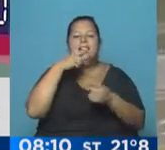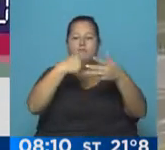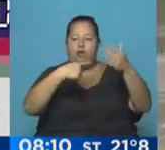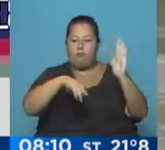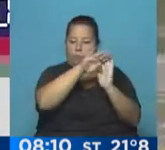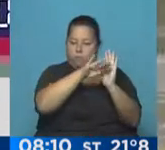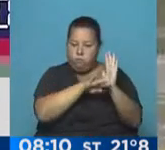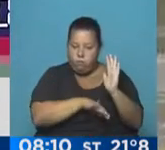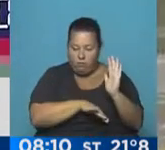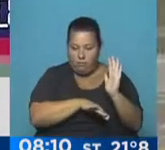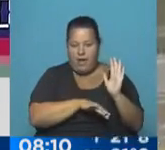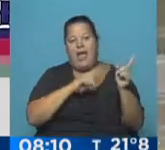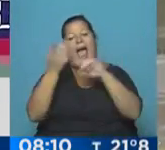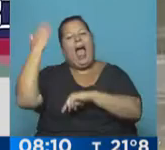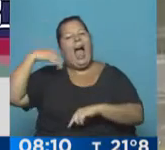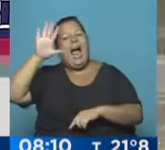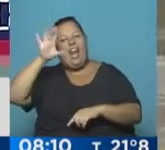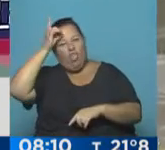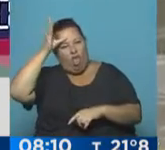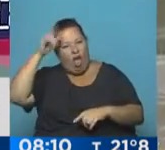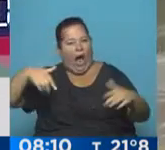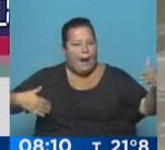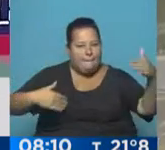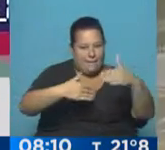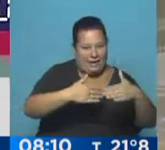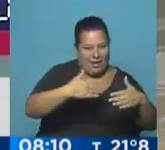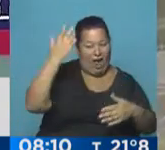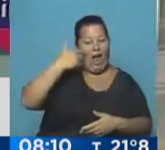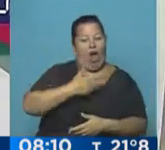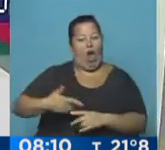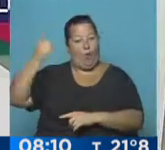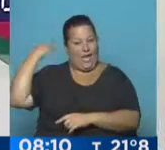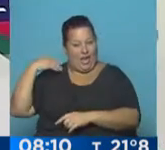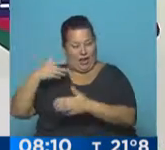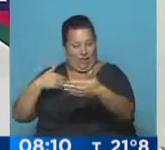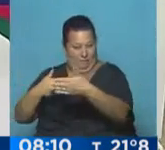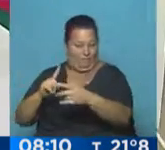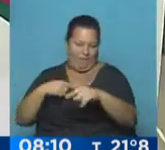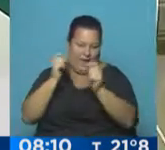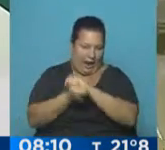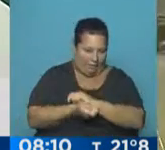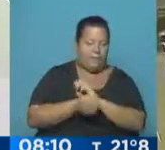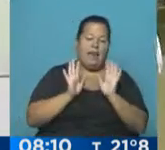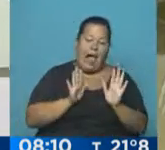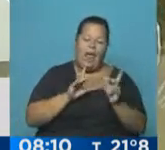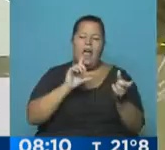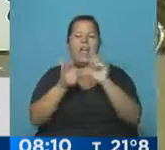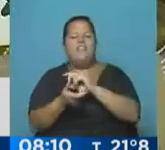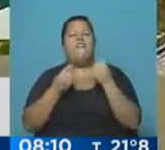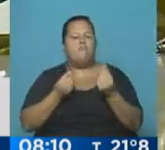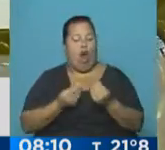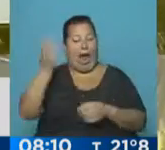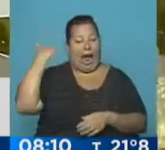317 productos en vez de los 512 que tenía la última que había presentado el anterior secretario de Comercio. Exacto. Hay un desfasaje porque